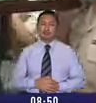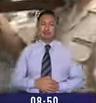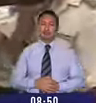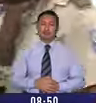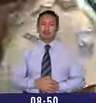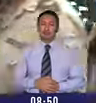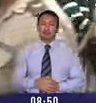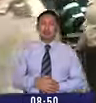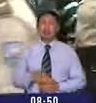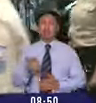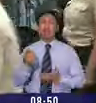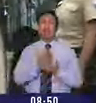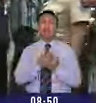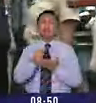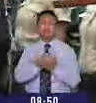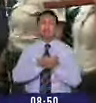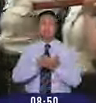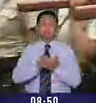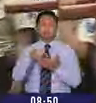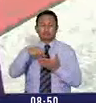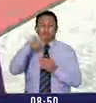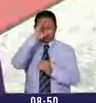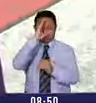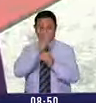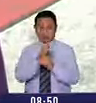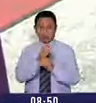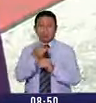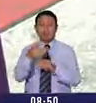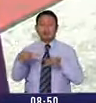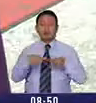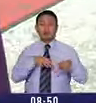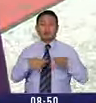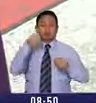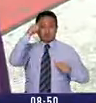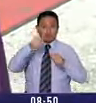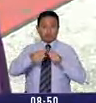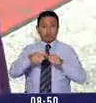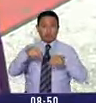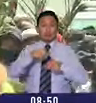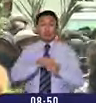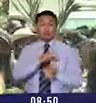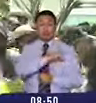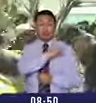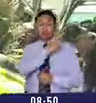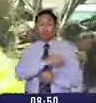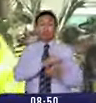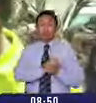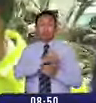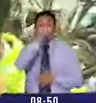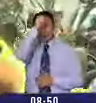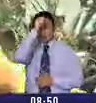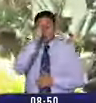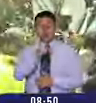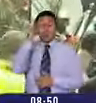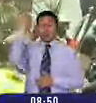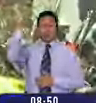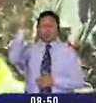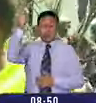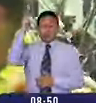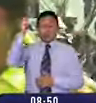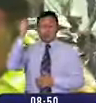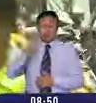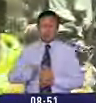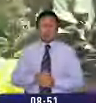La Semana Santa en la capital tiene como principales actividades conmemorativas a las religiosas. El Domingo de Ramos, la procesión Jesús del Gran Poder